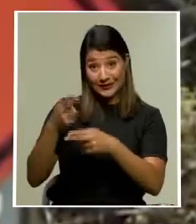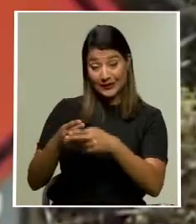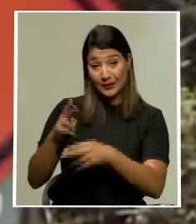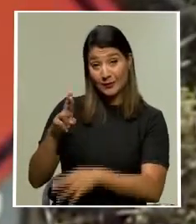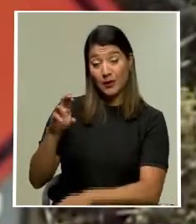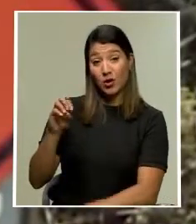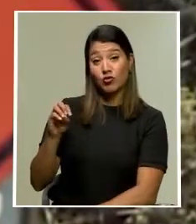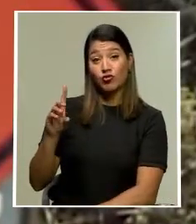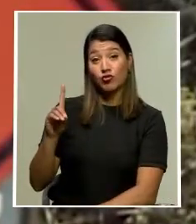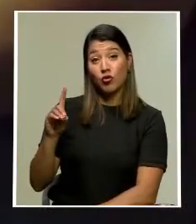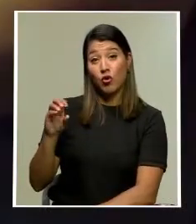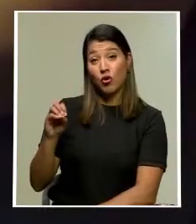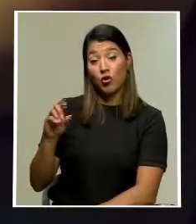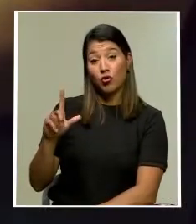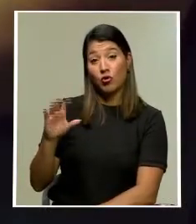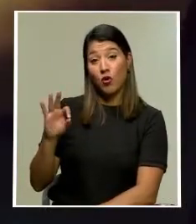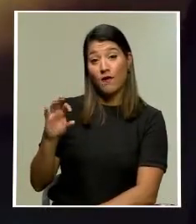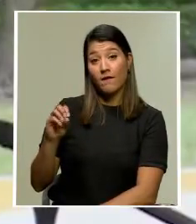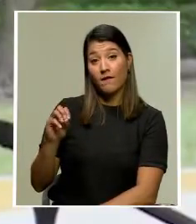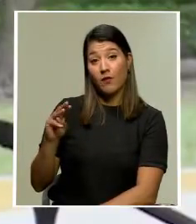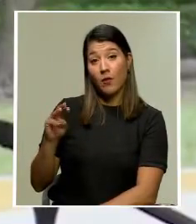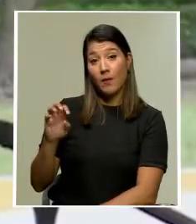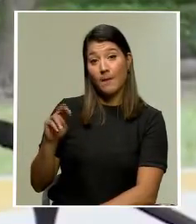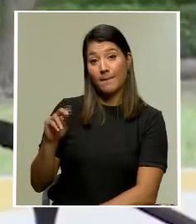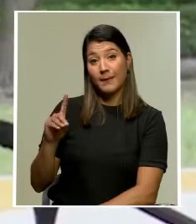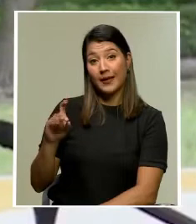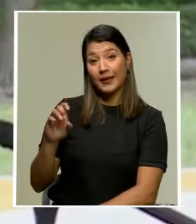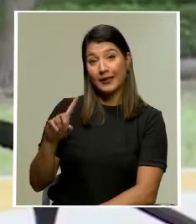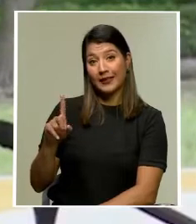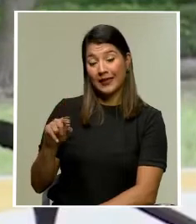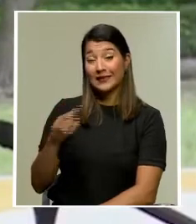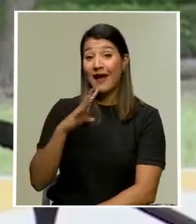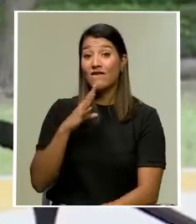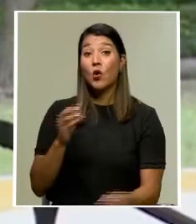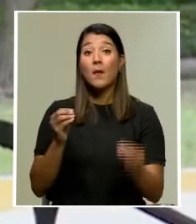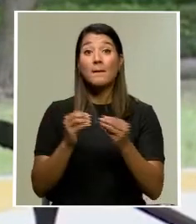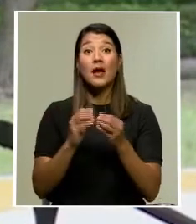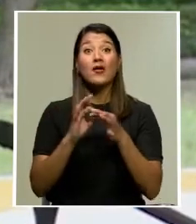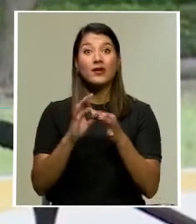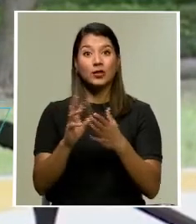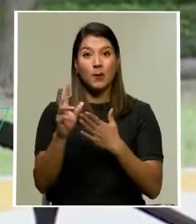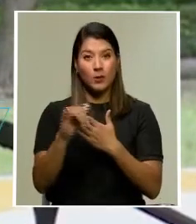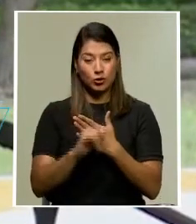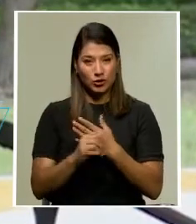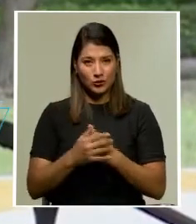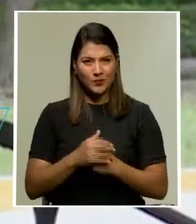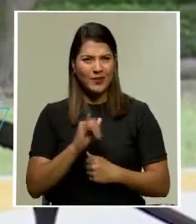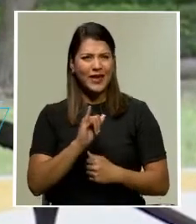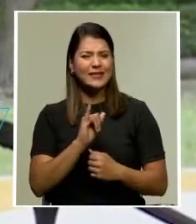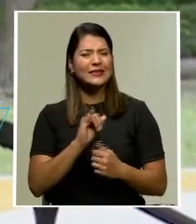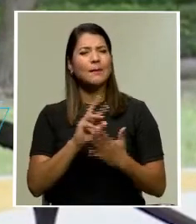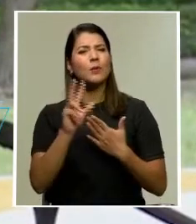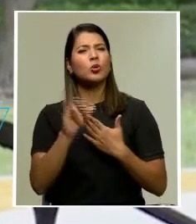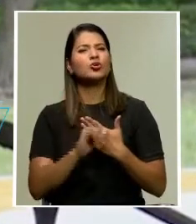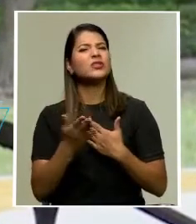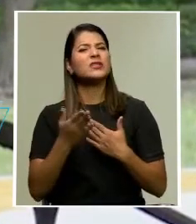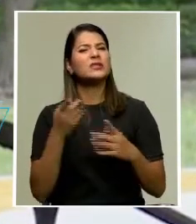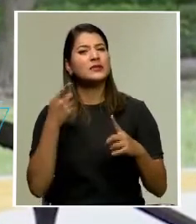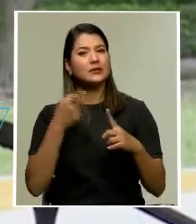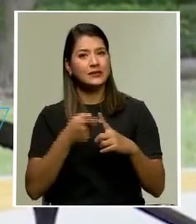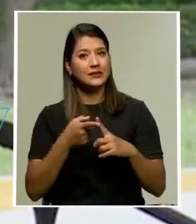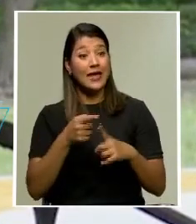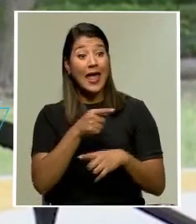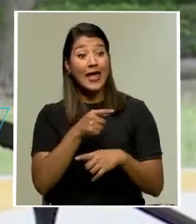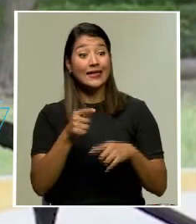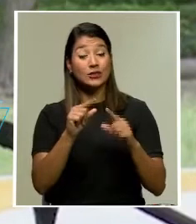amplió sobre los detalles del proyecto. De lo que trata es de que estos